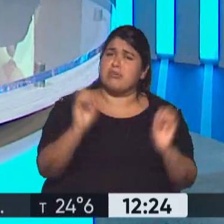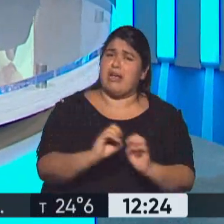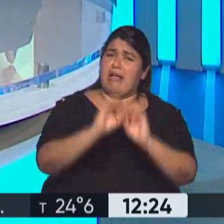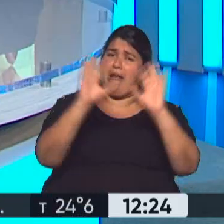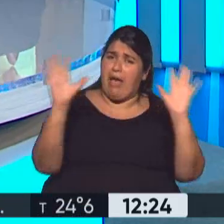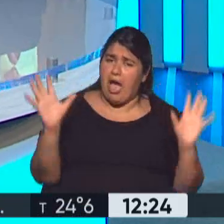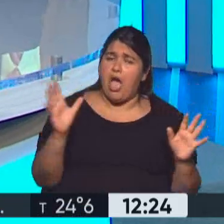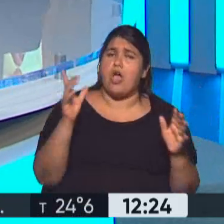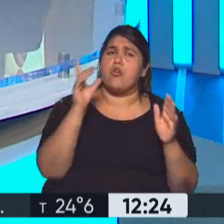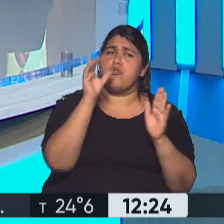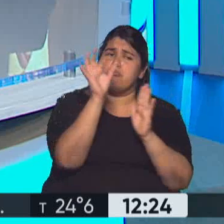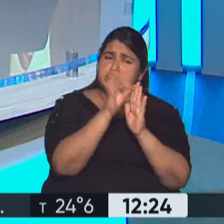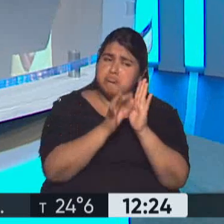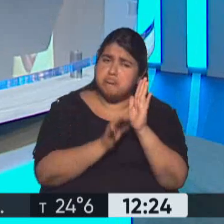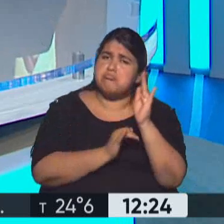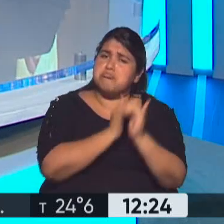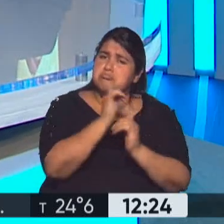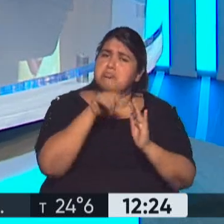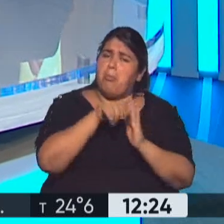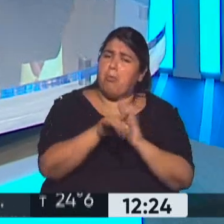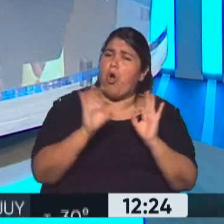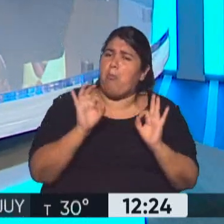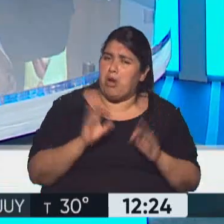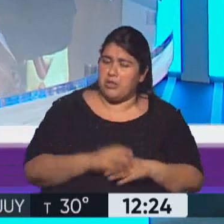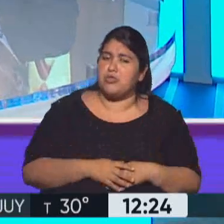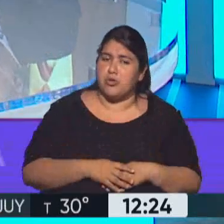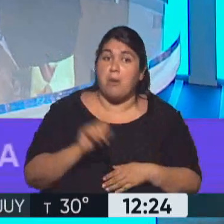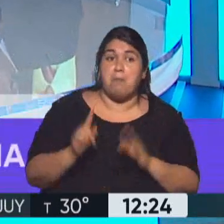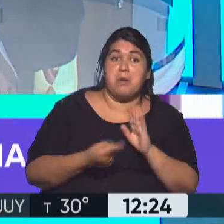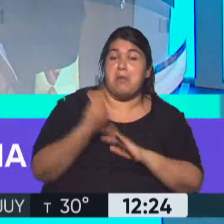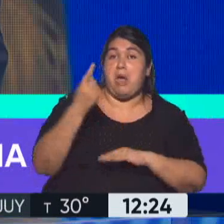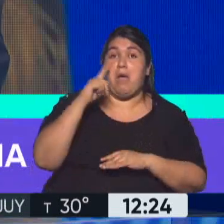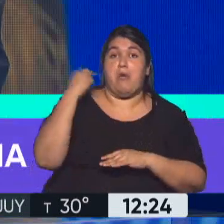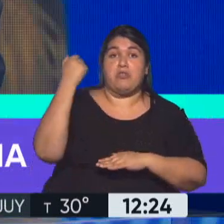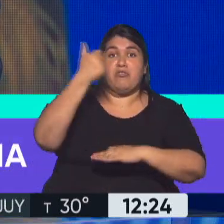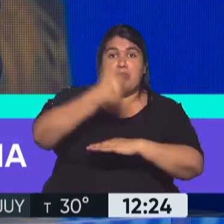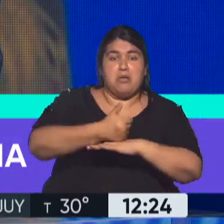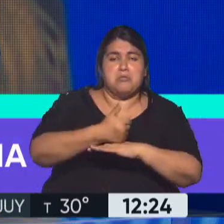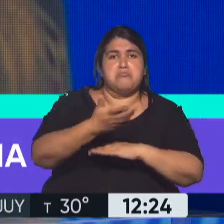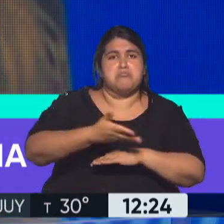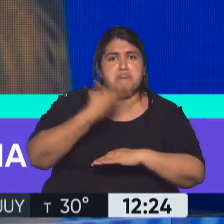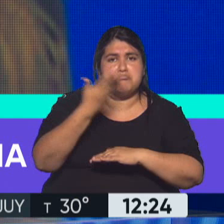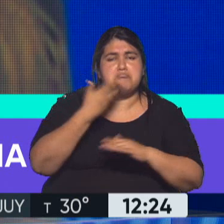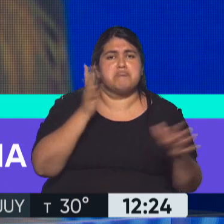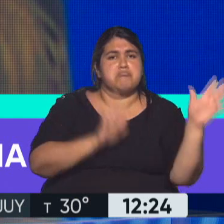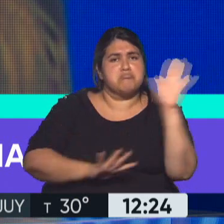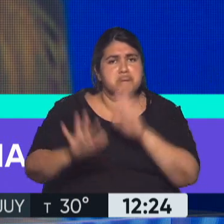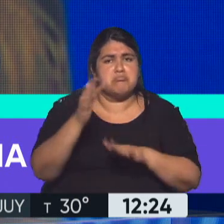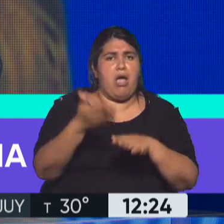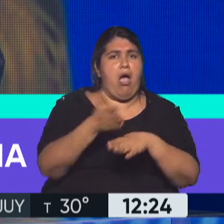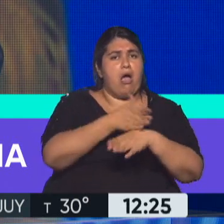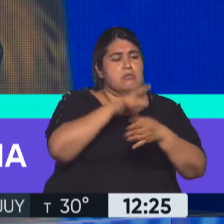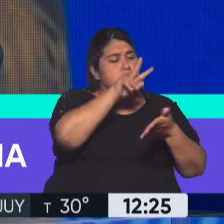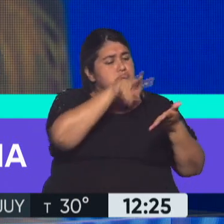varias aristas. Un discurso, la primera es que escuchamos a un presidente Alberto Fernández con un discurso armado, preparado,